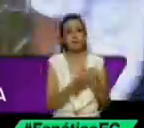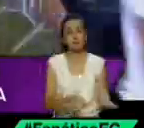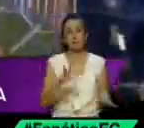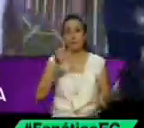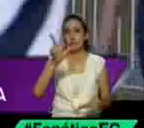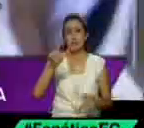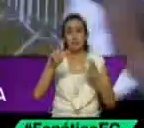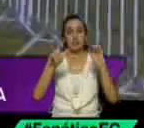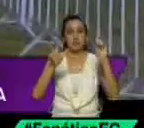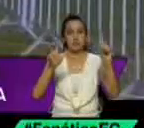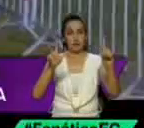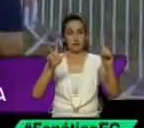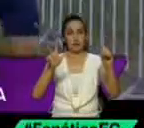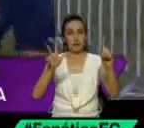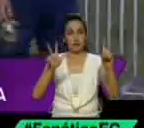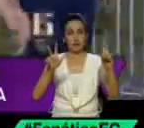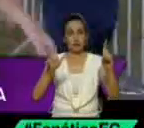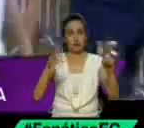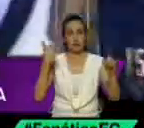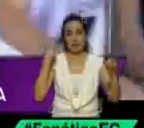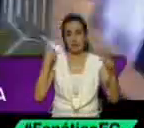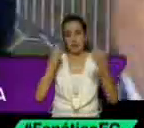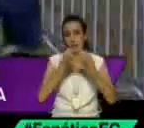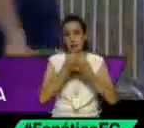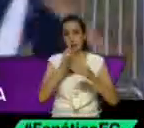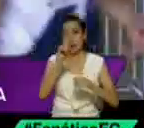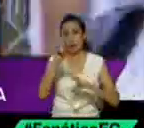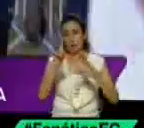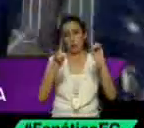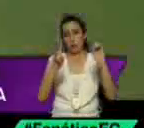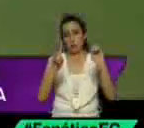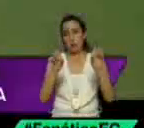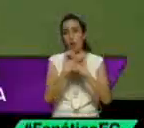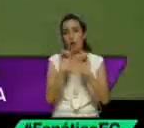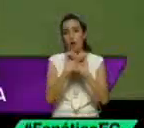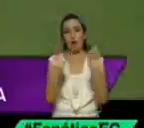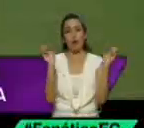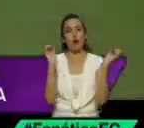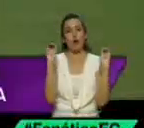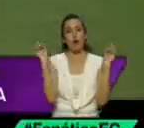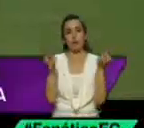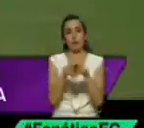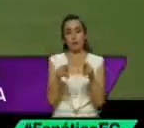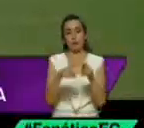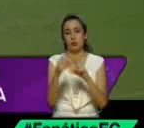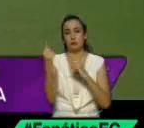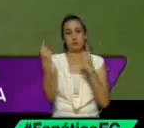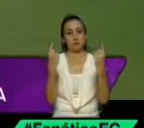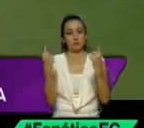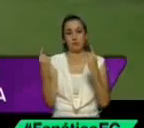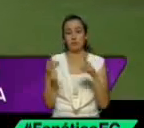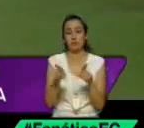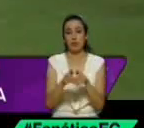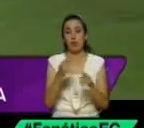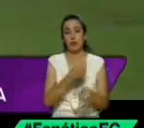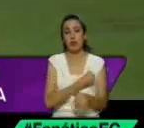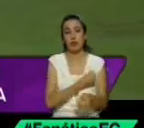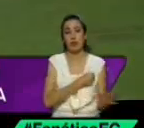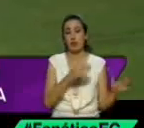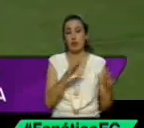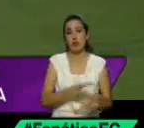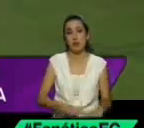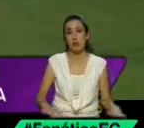3-1, tenía que perder o 1-0, empatar o ganar para poder clasificar. Y Liga hizo un